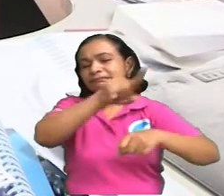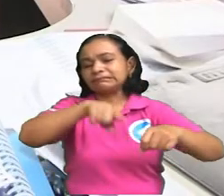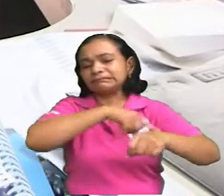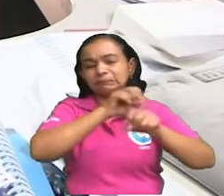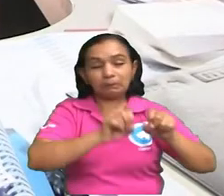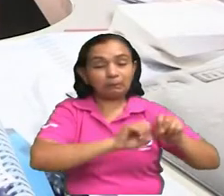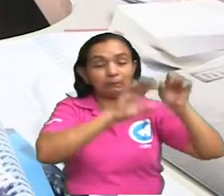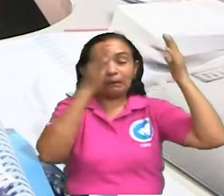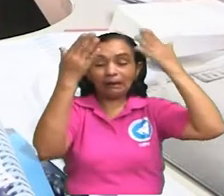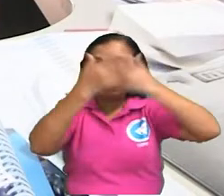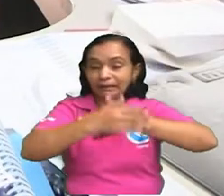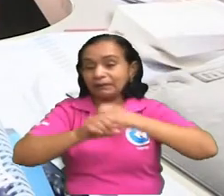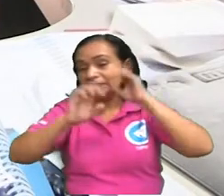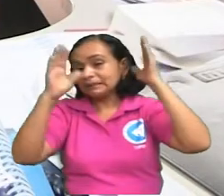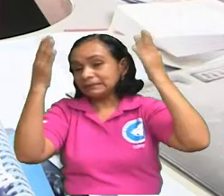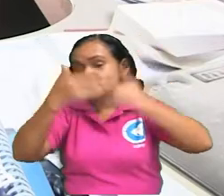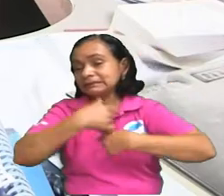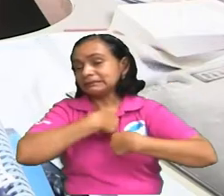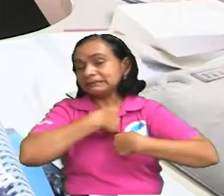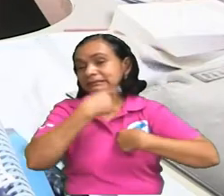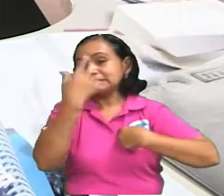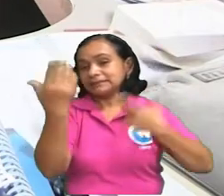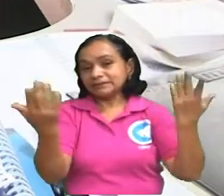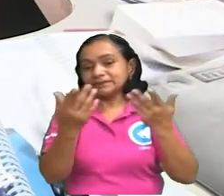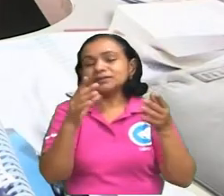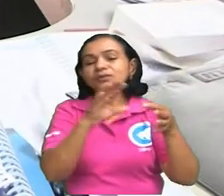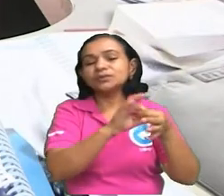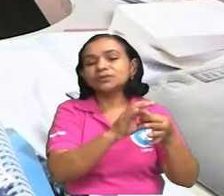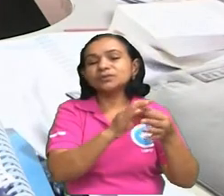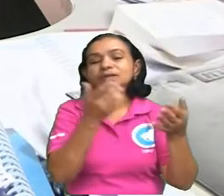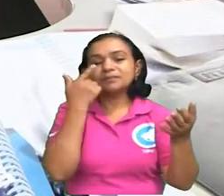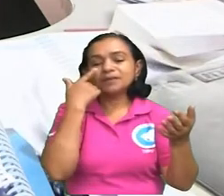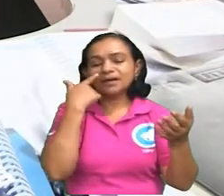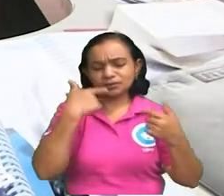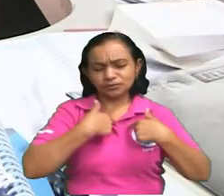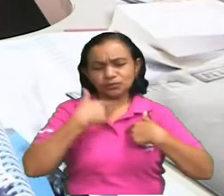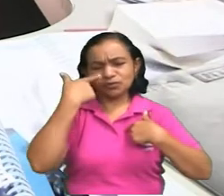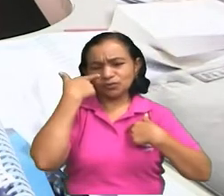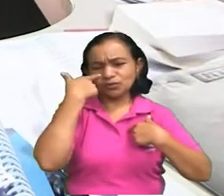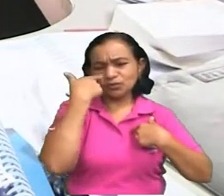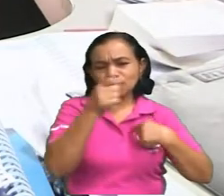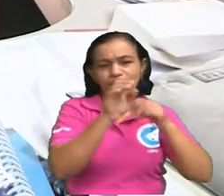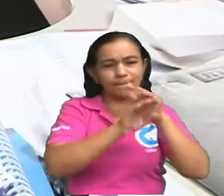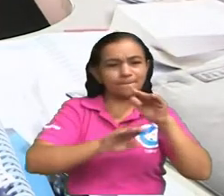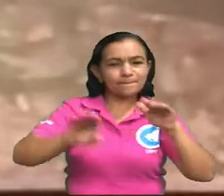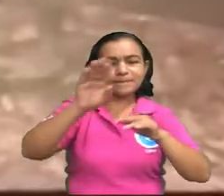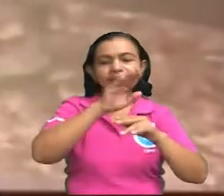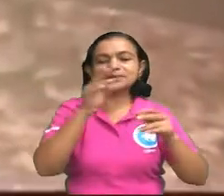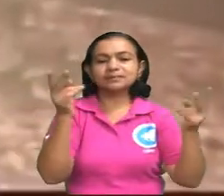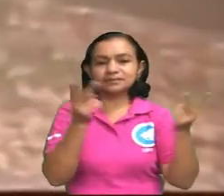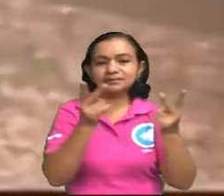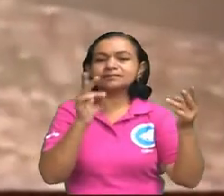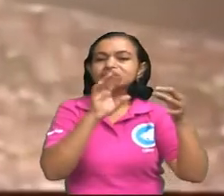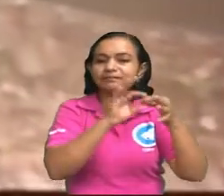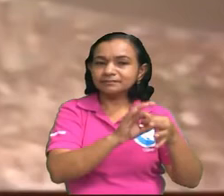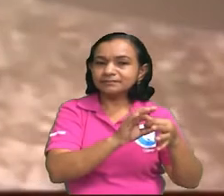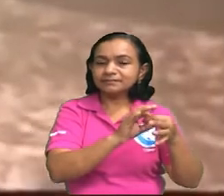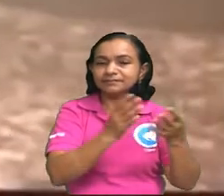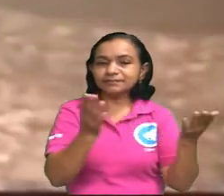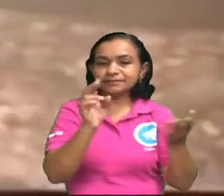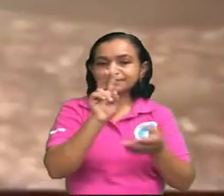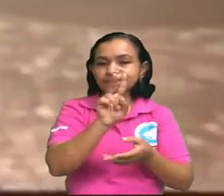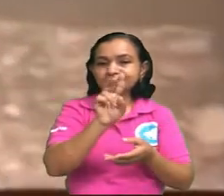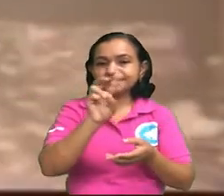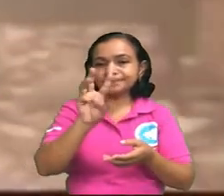al día por 3 años, me dice. Suma todo ese tiempo y vas a ver que es de las personas con que más conviví. El 23